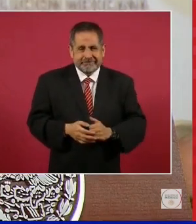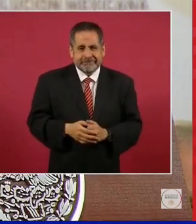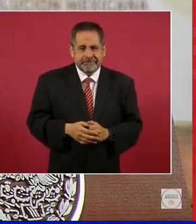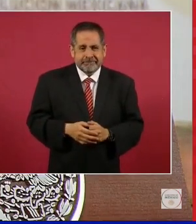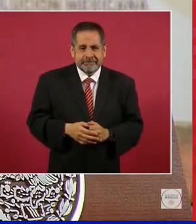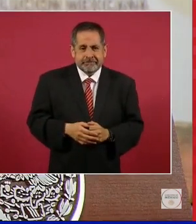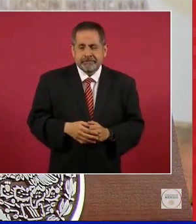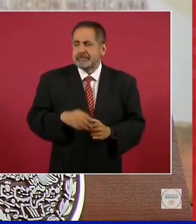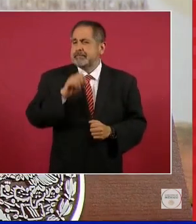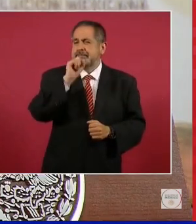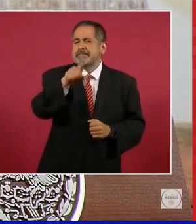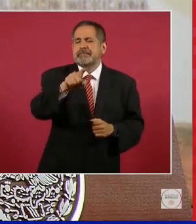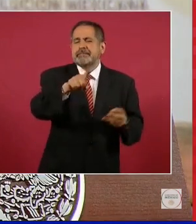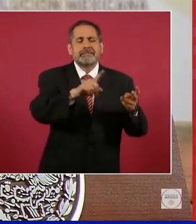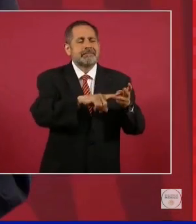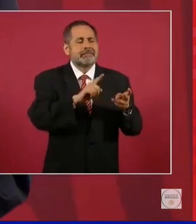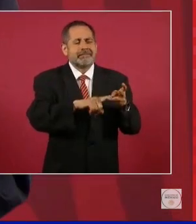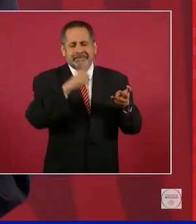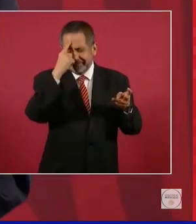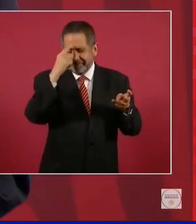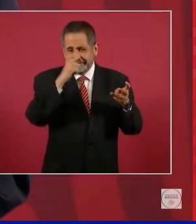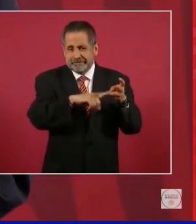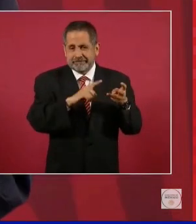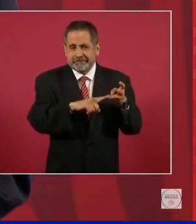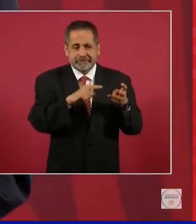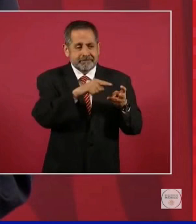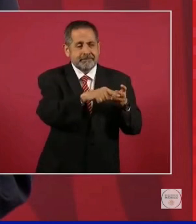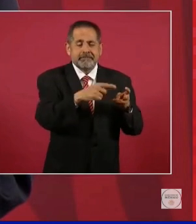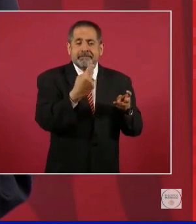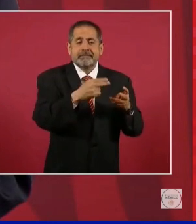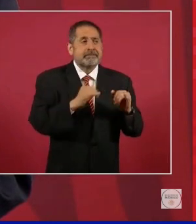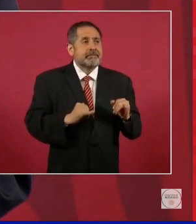El organismo que se constituyó